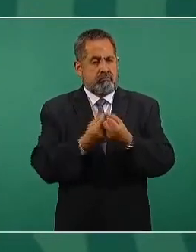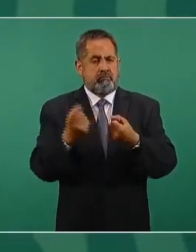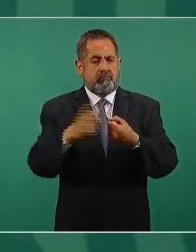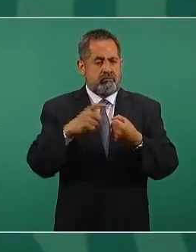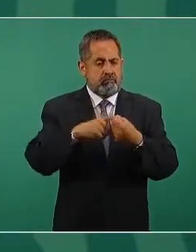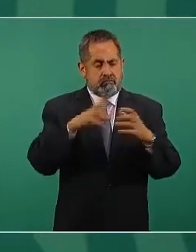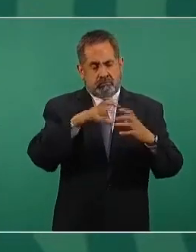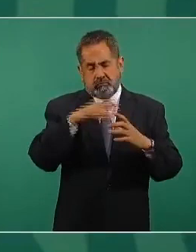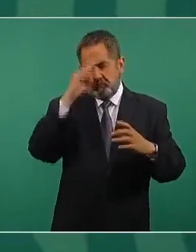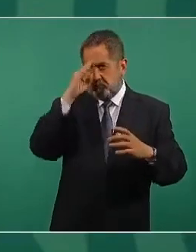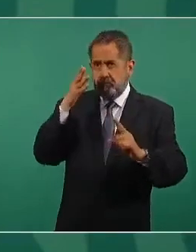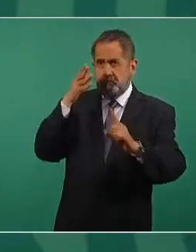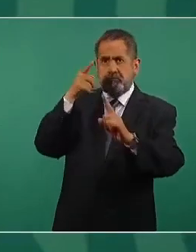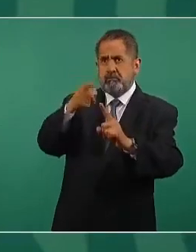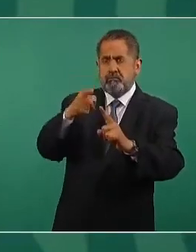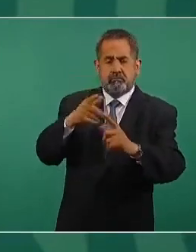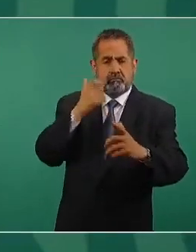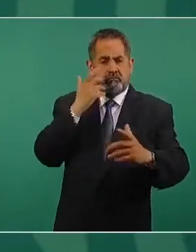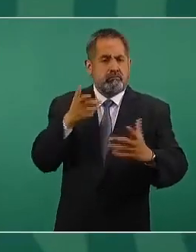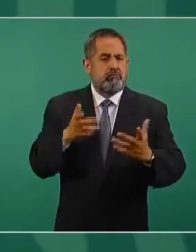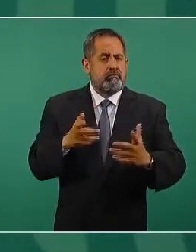como propósito